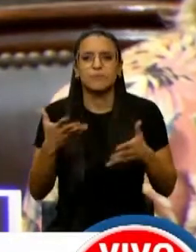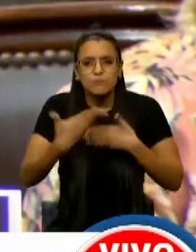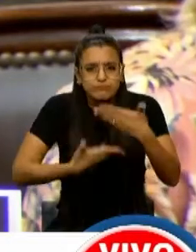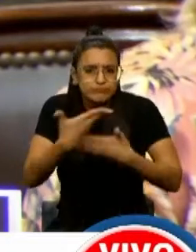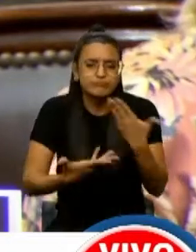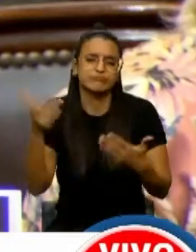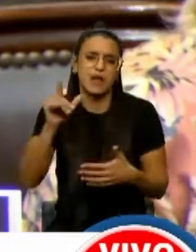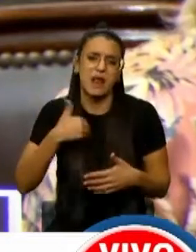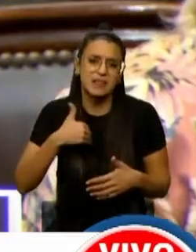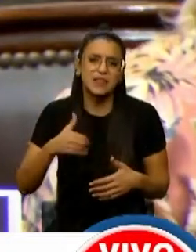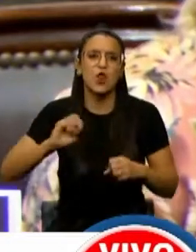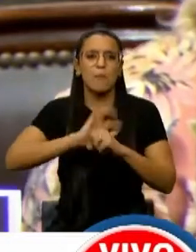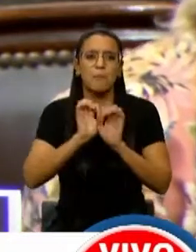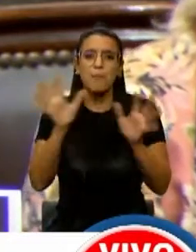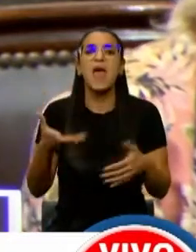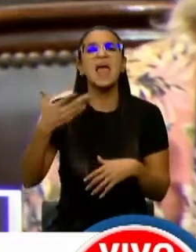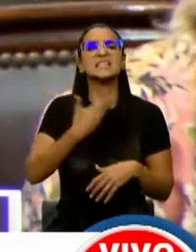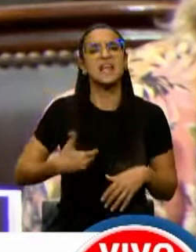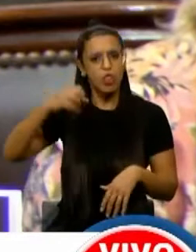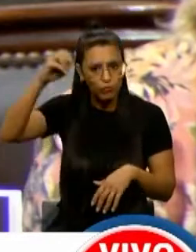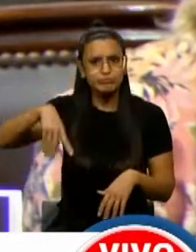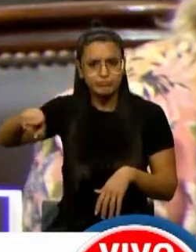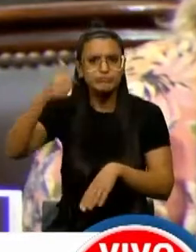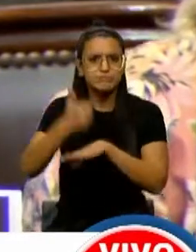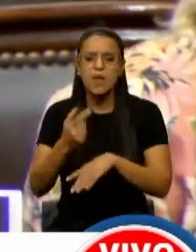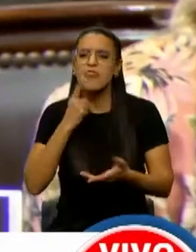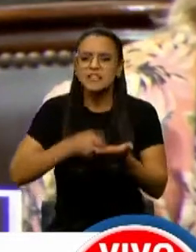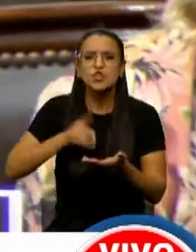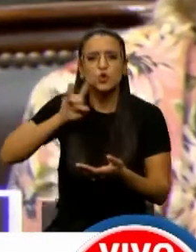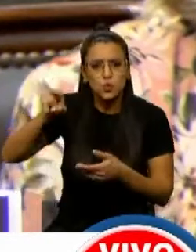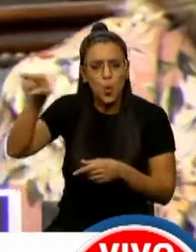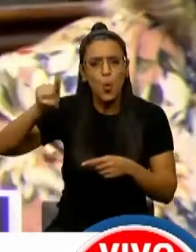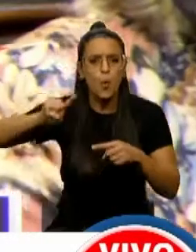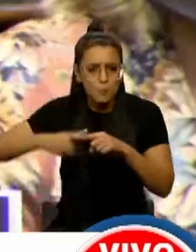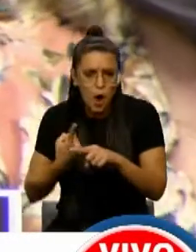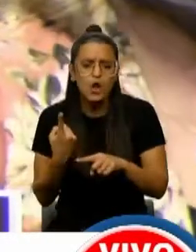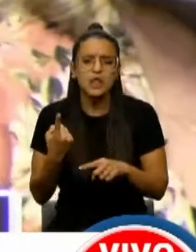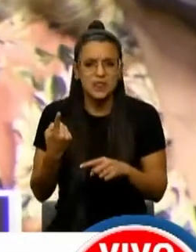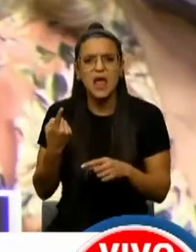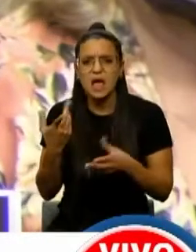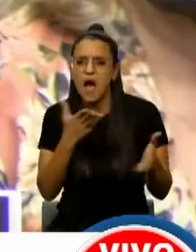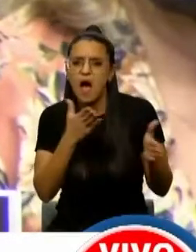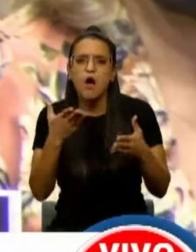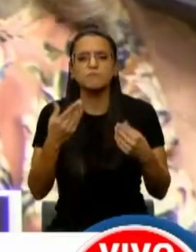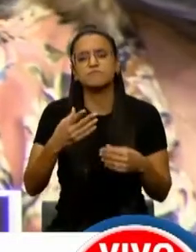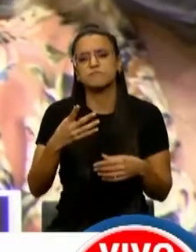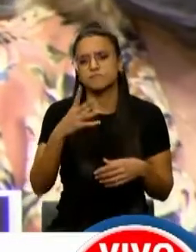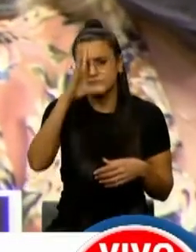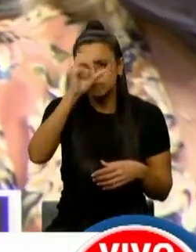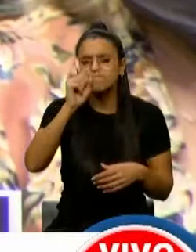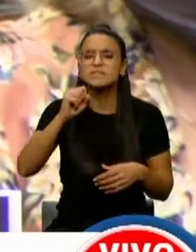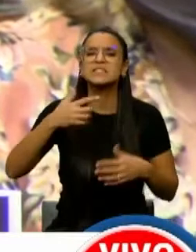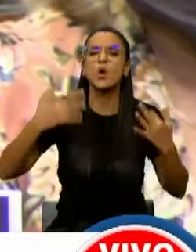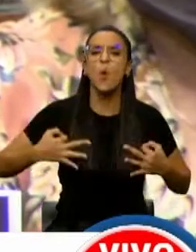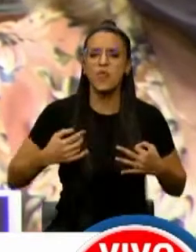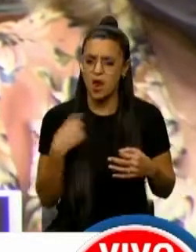los argentinos, de la pandemia, con un Estado presente y con decisiones políticas que marcan claramente nuestra convicción de que